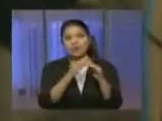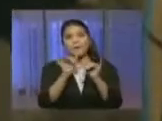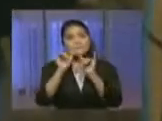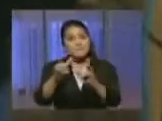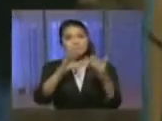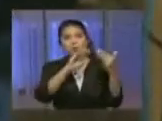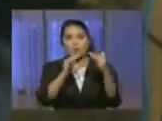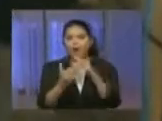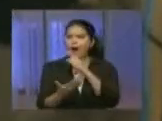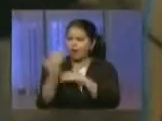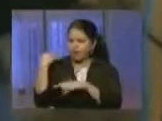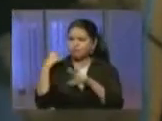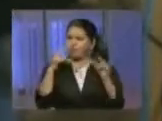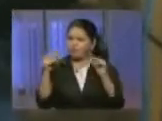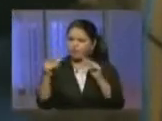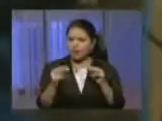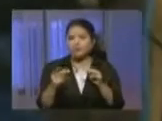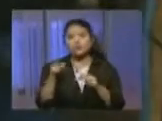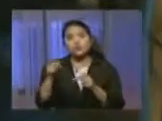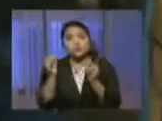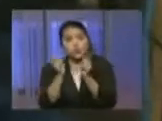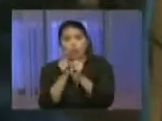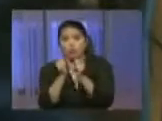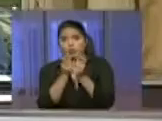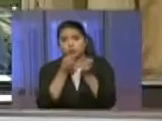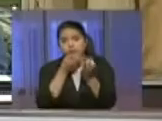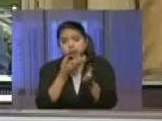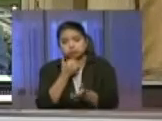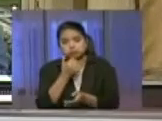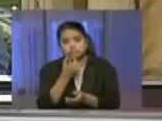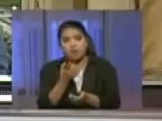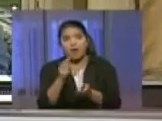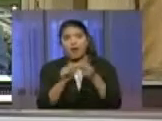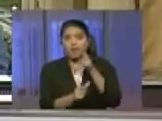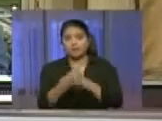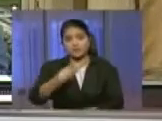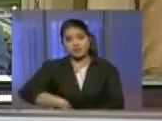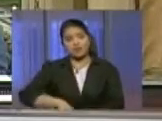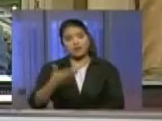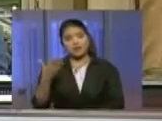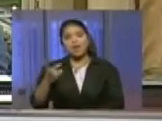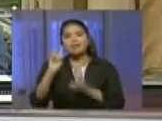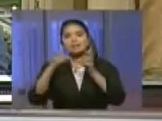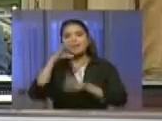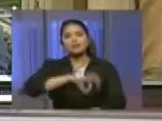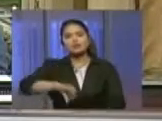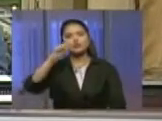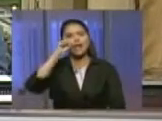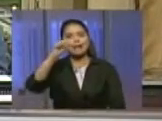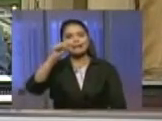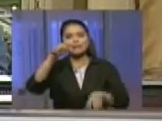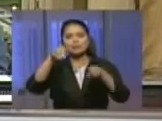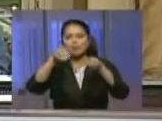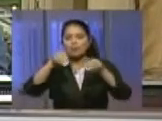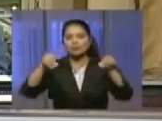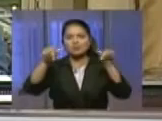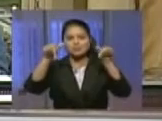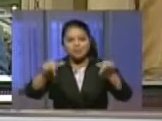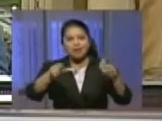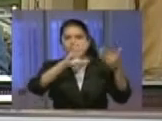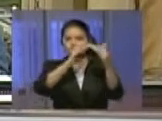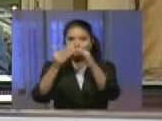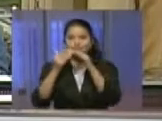estábamos hablando ahora yo quisiera que me hiciera algú comentario el vicepresidente del socialismo territorial